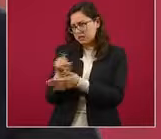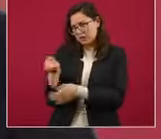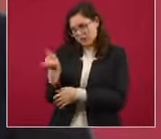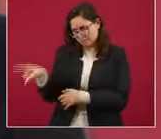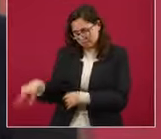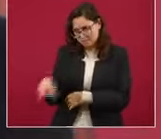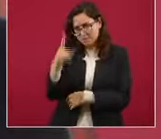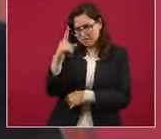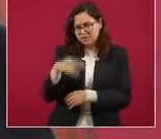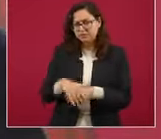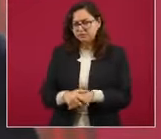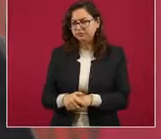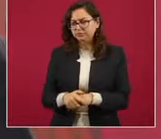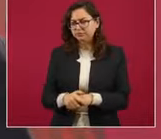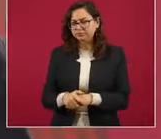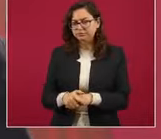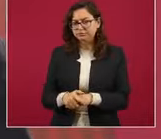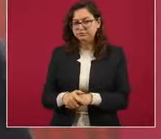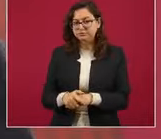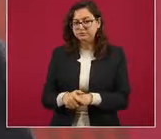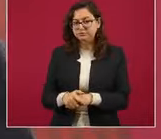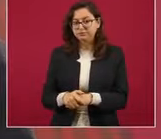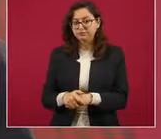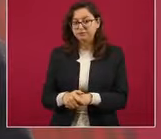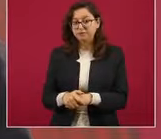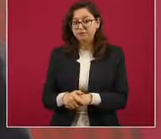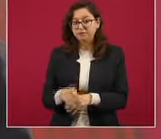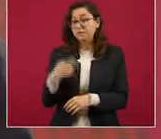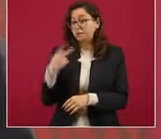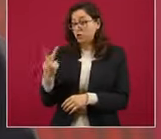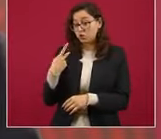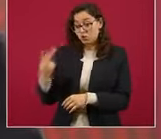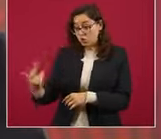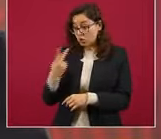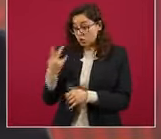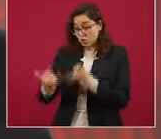Nada más que ya no vamos a volver a jugar dominó,